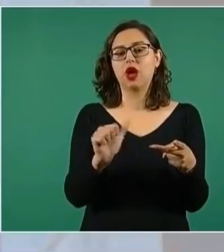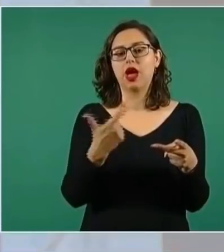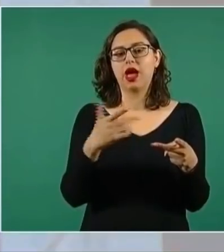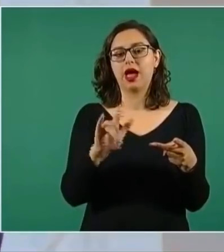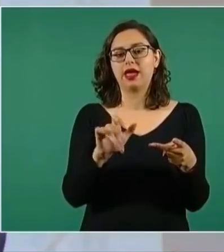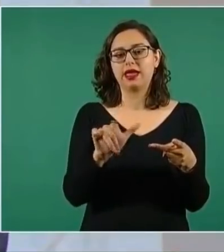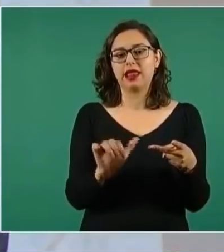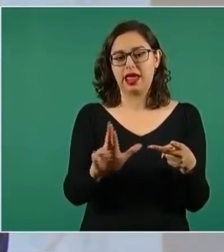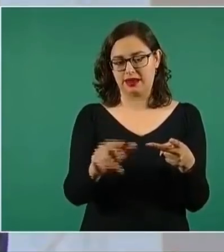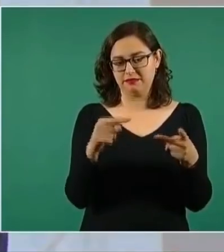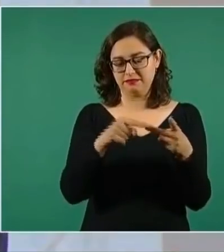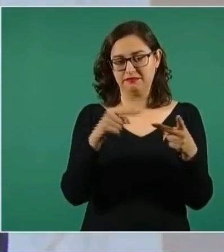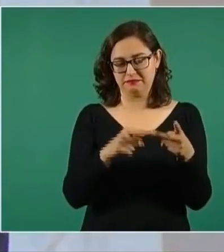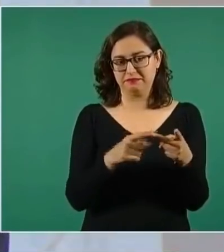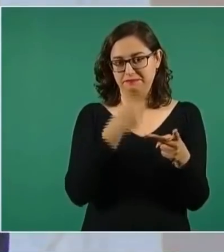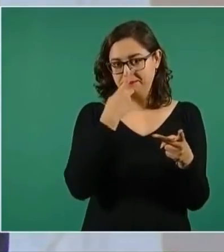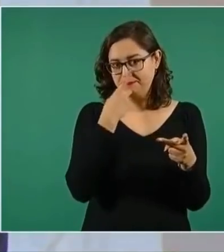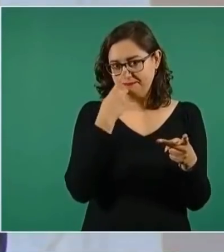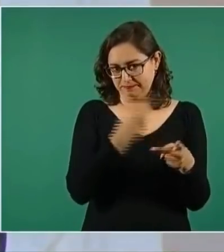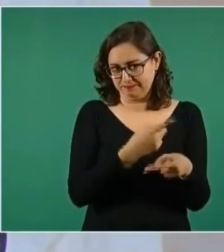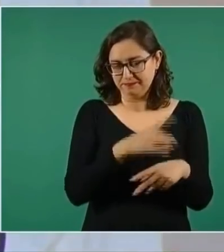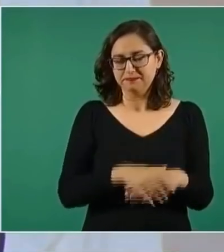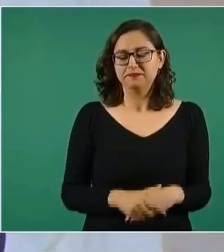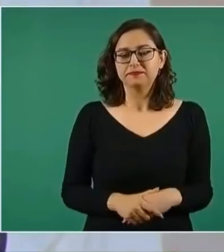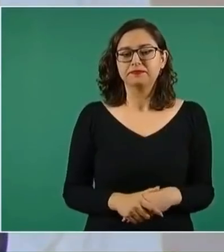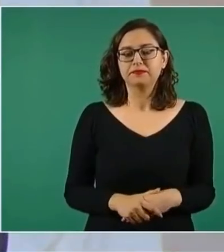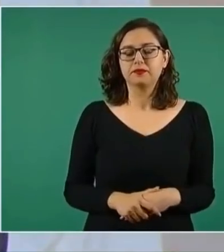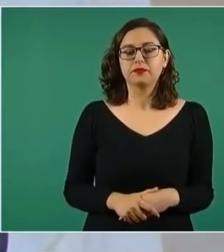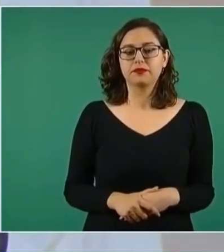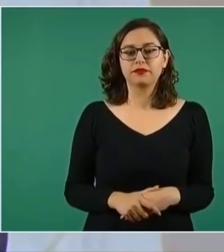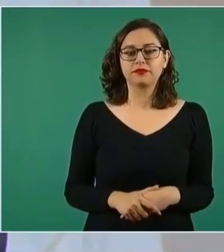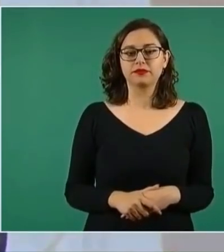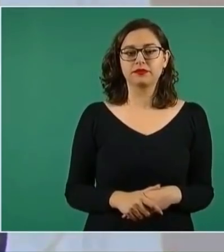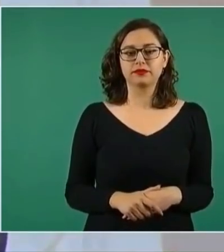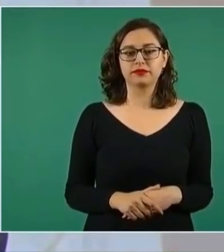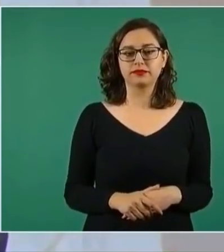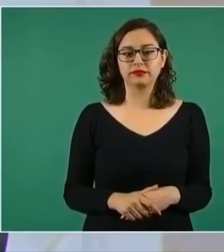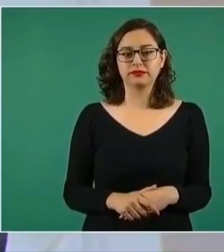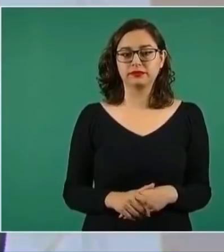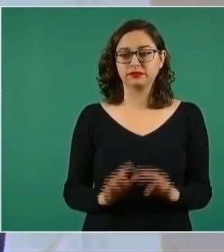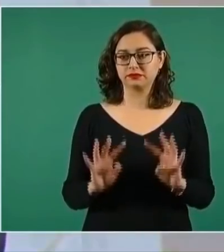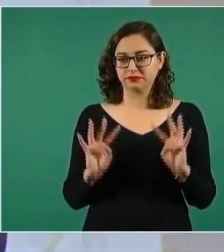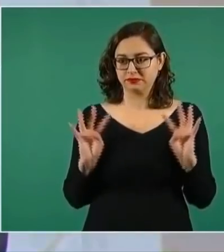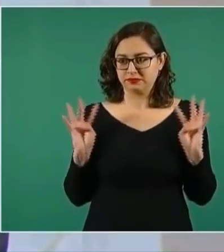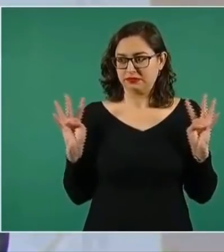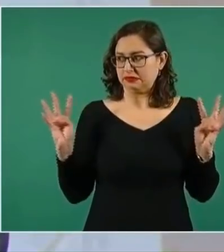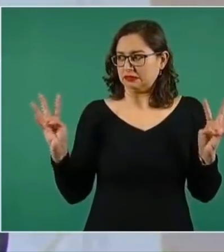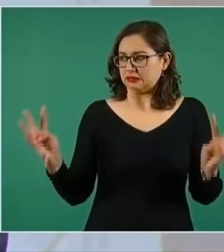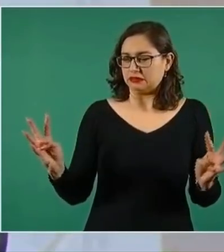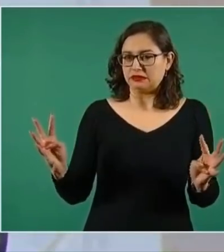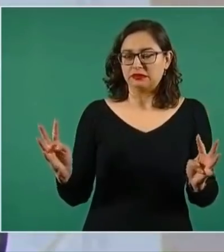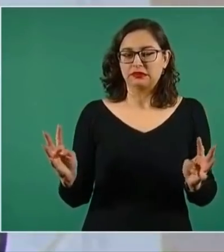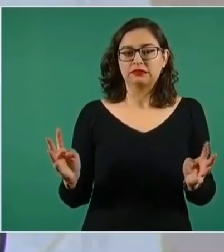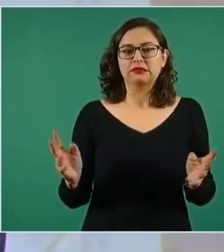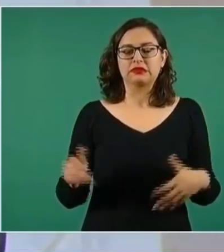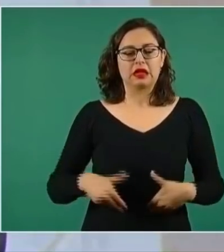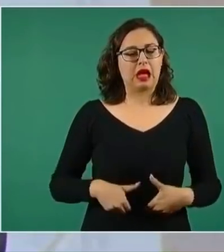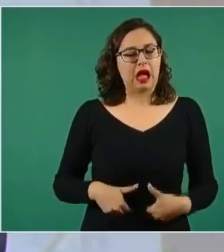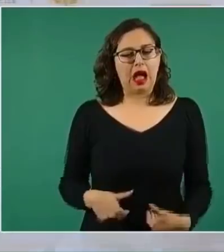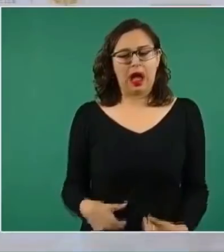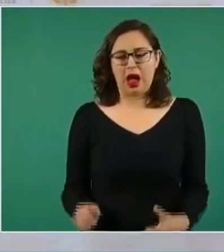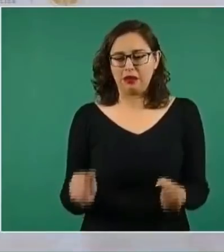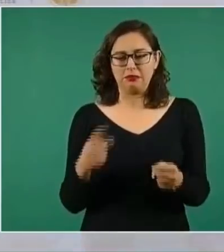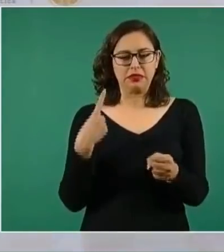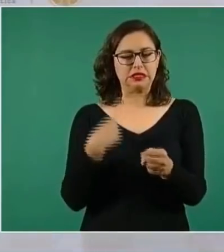a Tenochtitlán había hambre y también viruela, todo lo